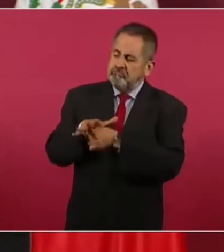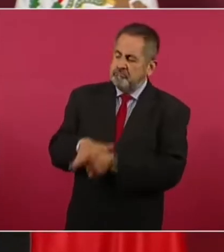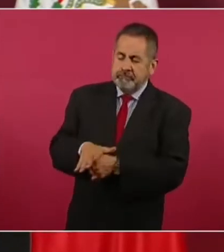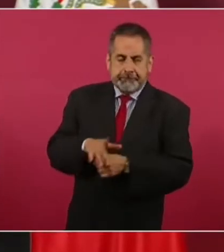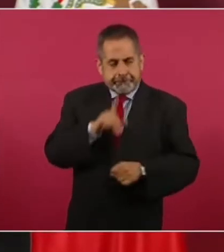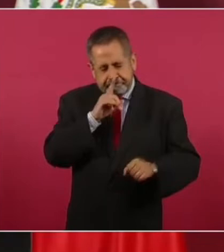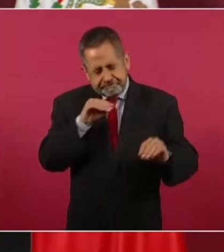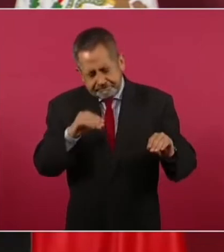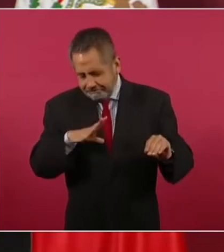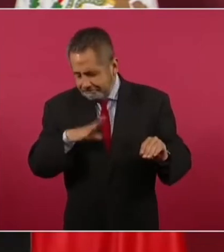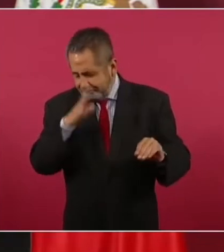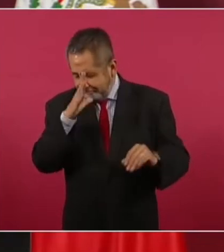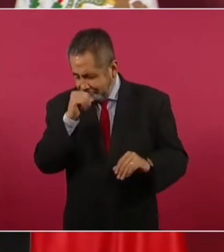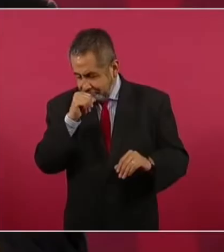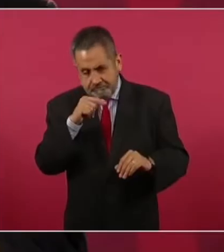bocabajeados,